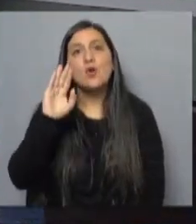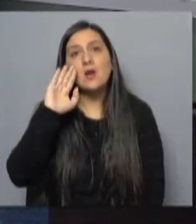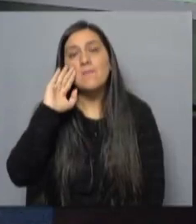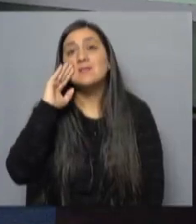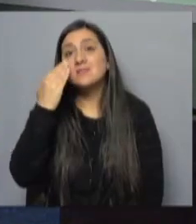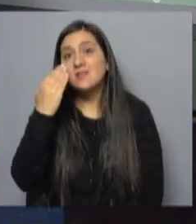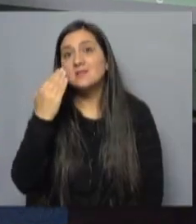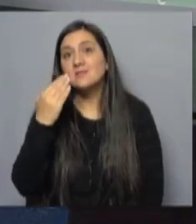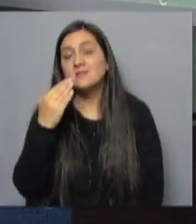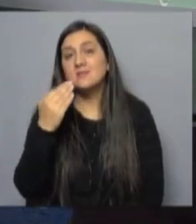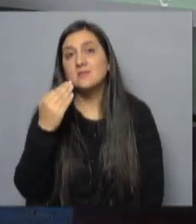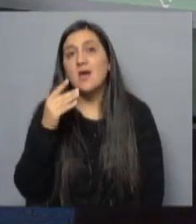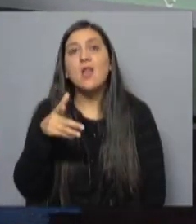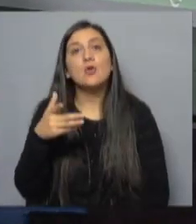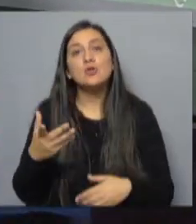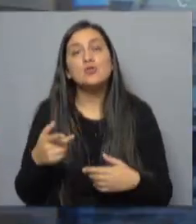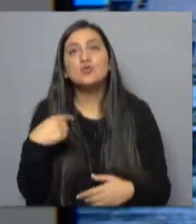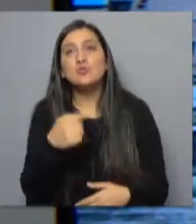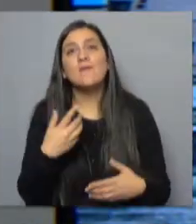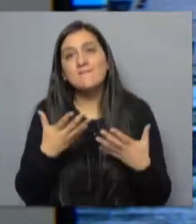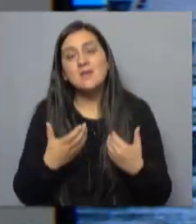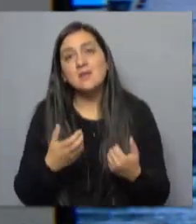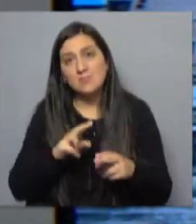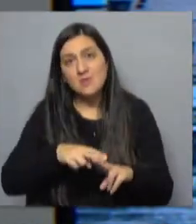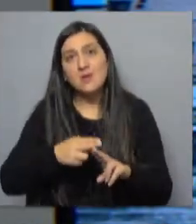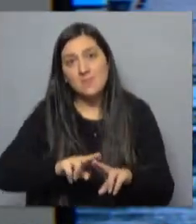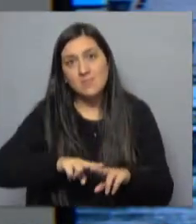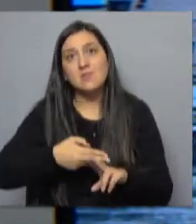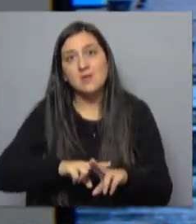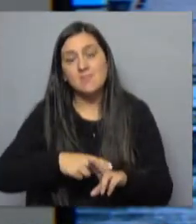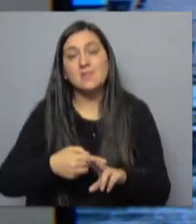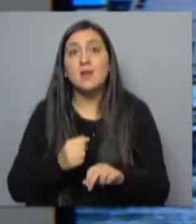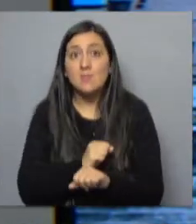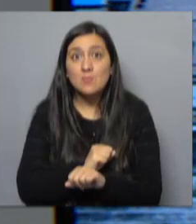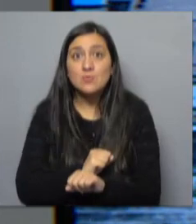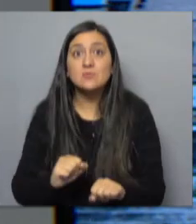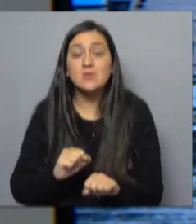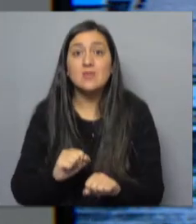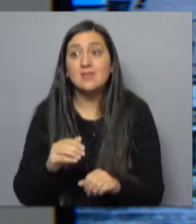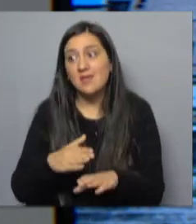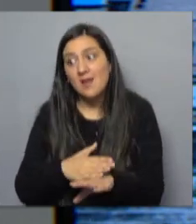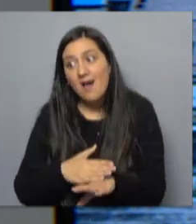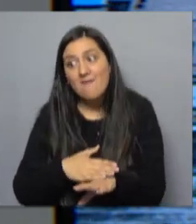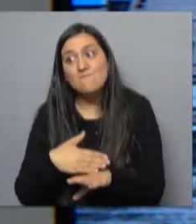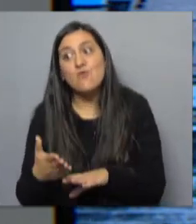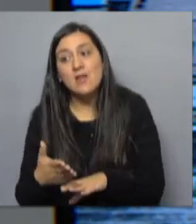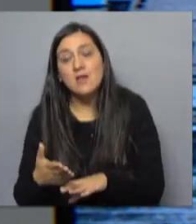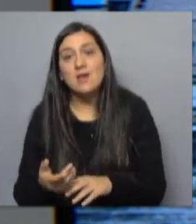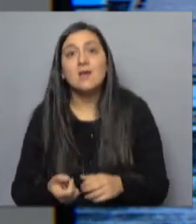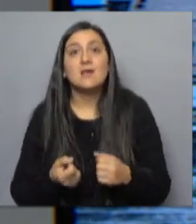esa cosa que nosotros quisiéramos que pasara más seguido, y es esta posibilidad de que el afuera